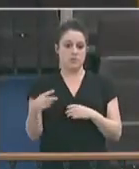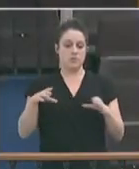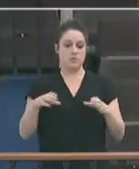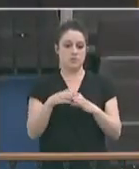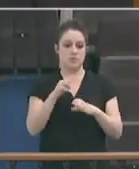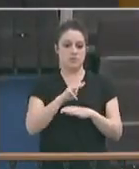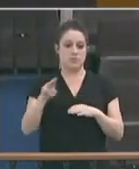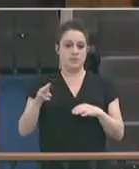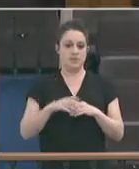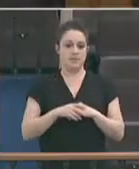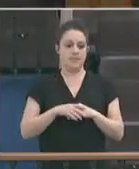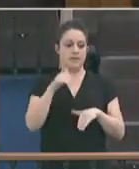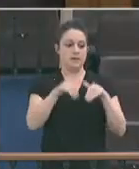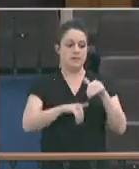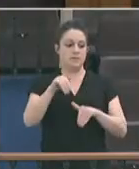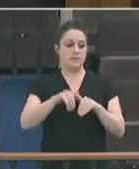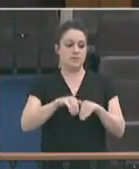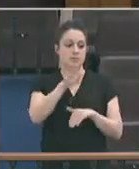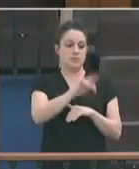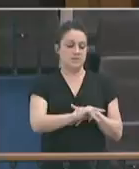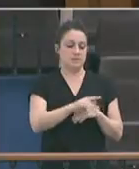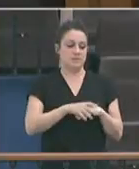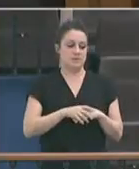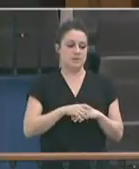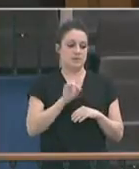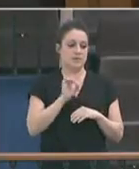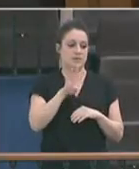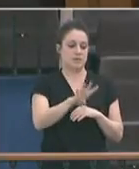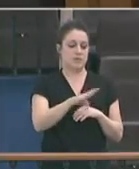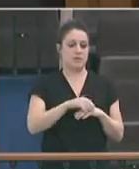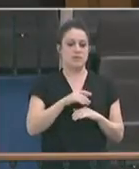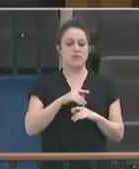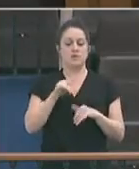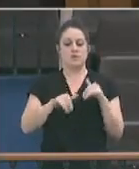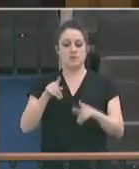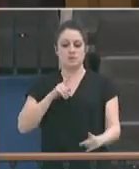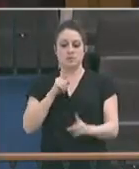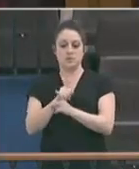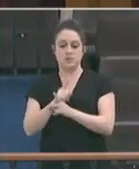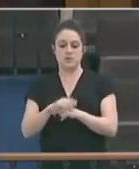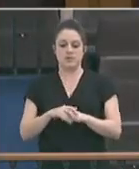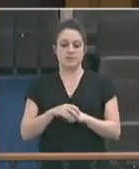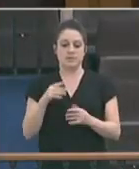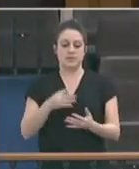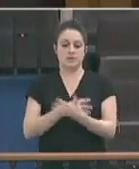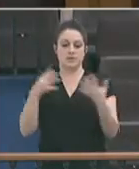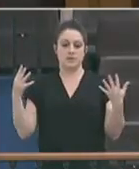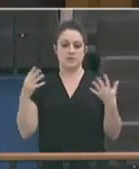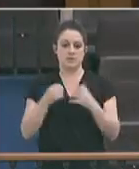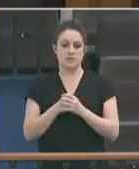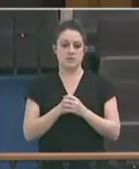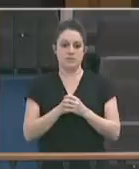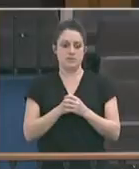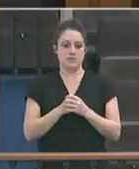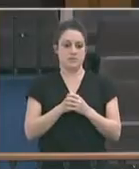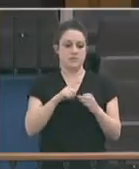Popular. ¿Votos a favor? 14. ¿Votos en contra? 19.